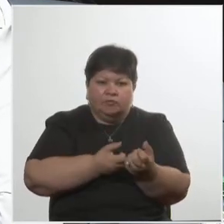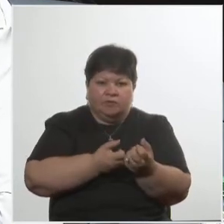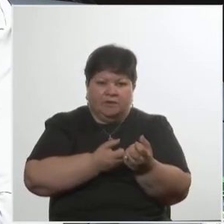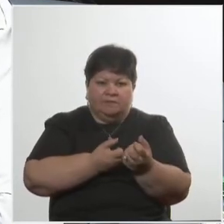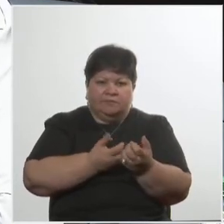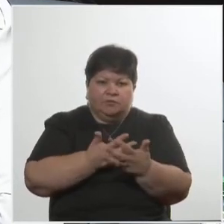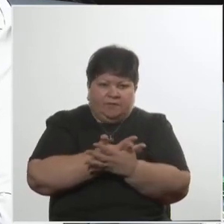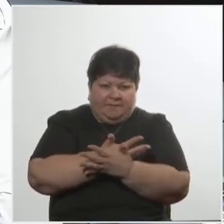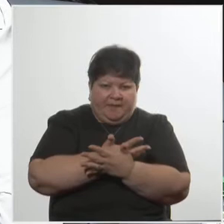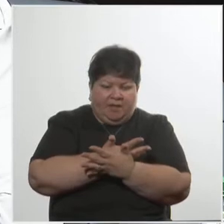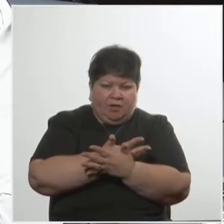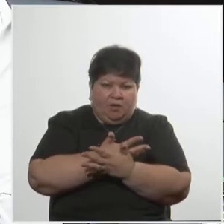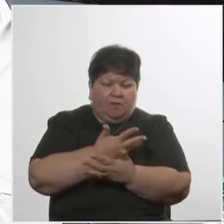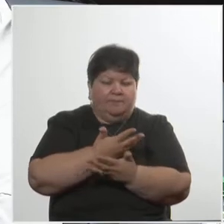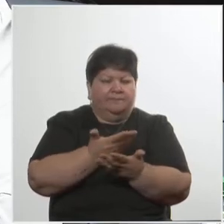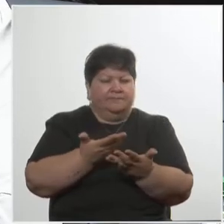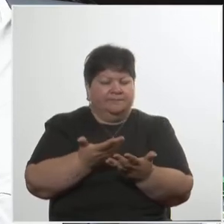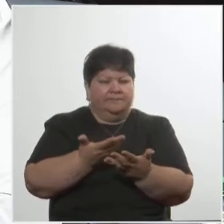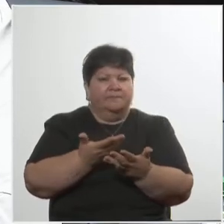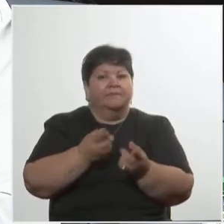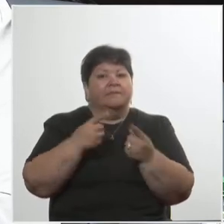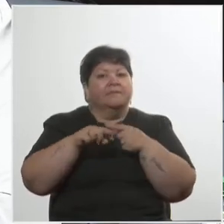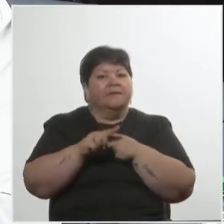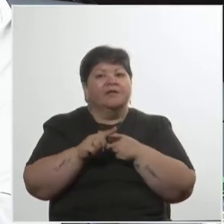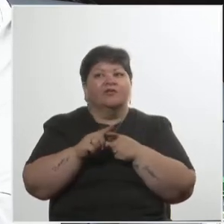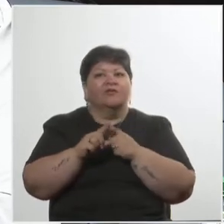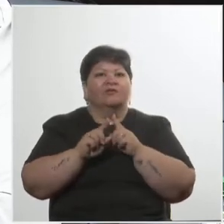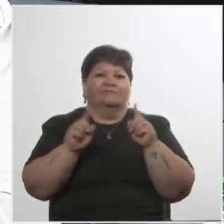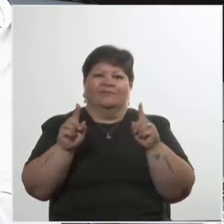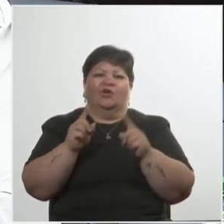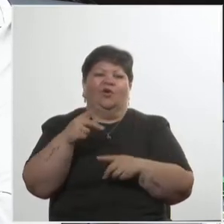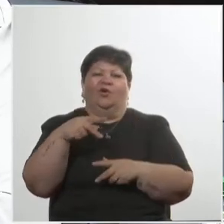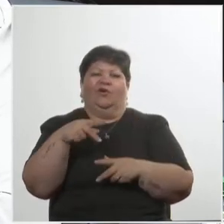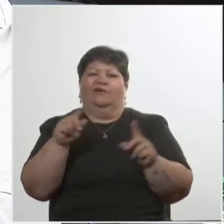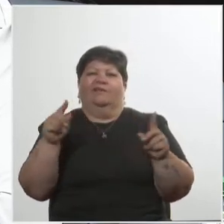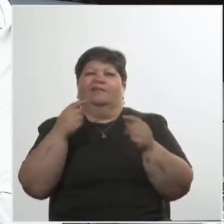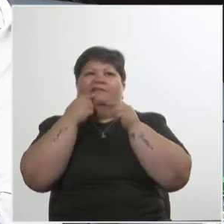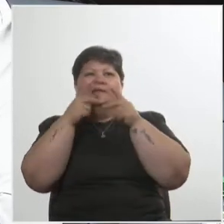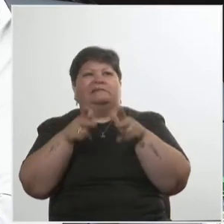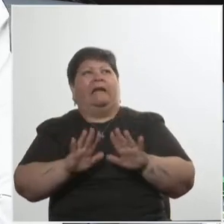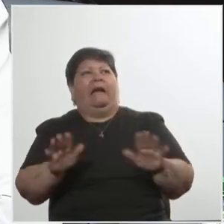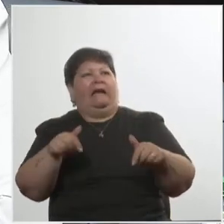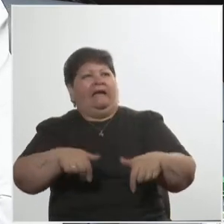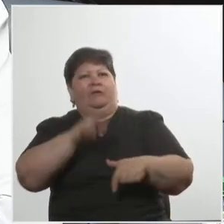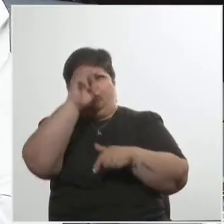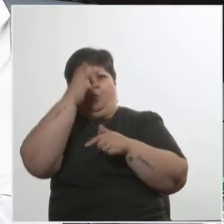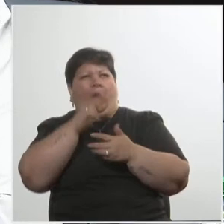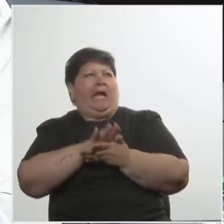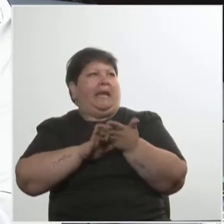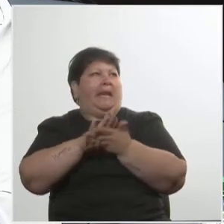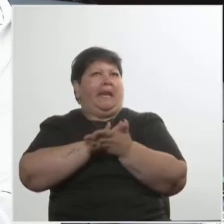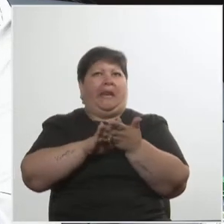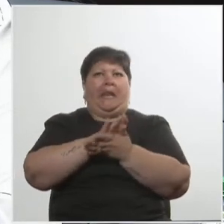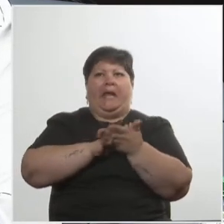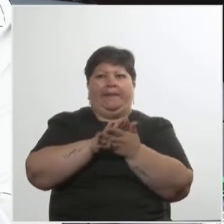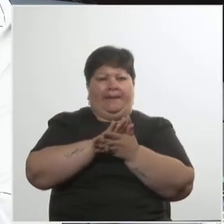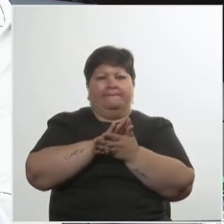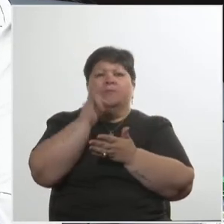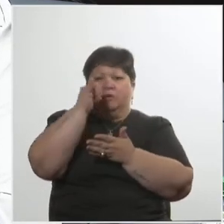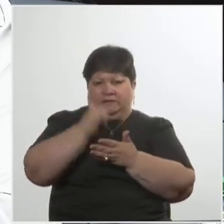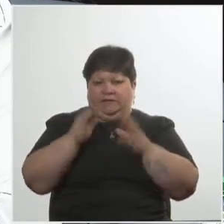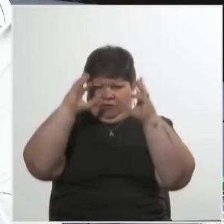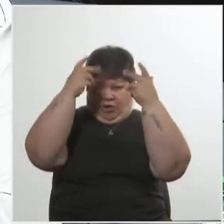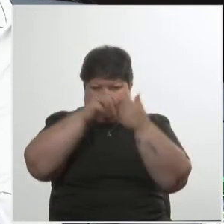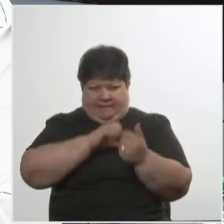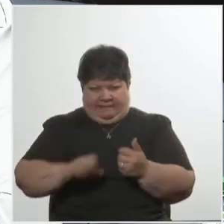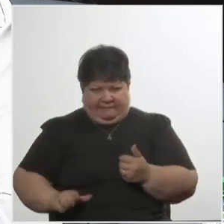con esa condición que no podemos tener negación del terrorismo de estado porque existió terrorismo de